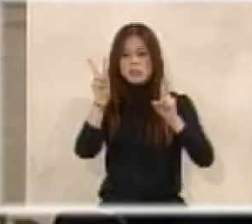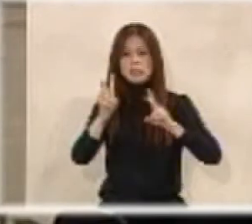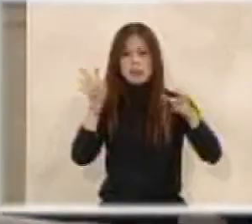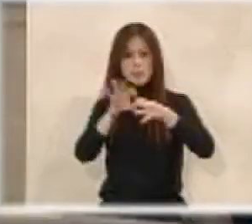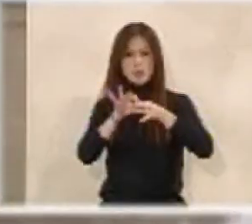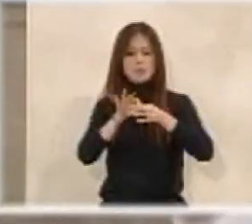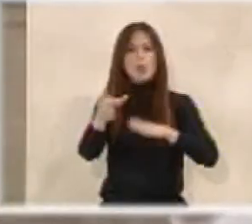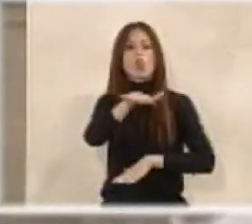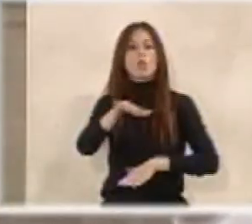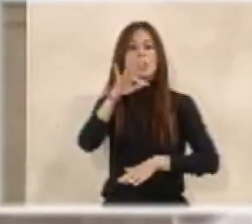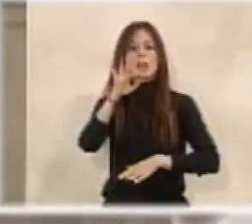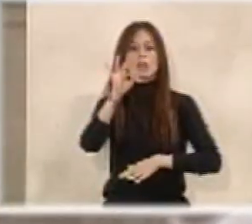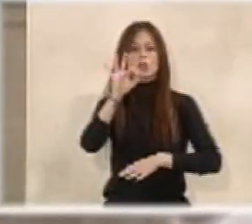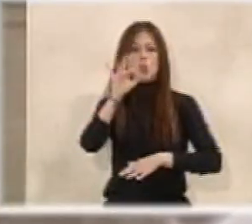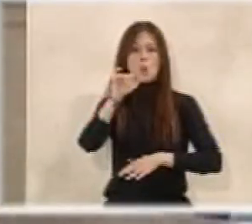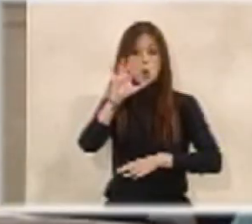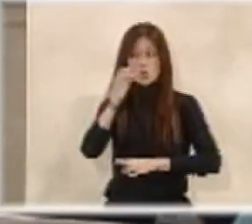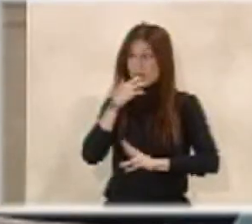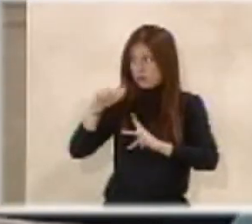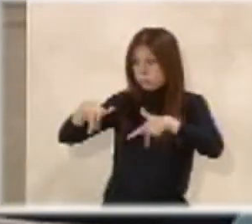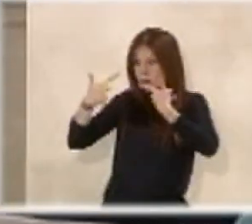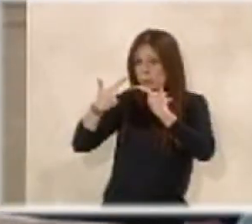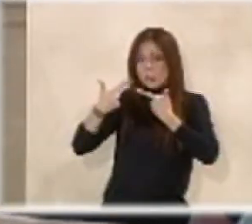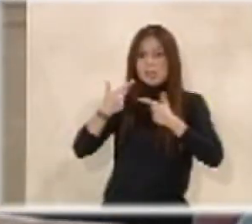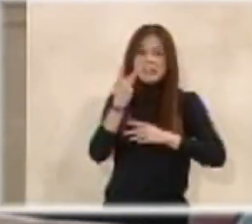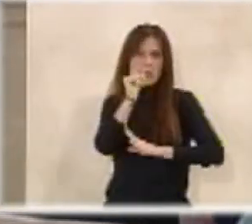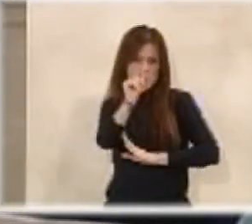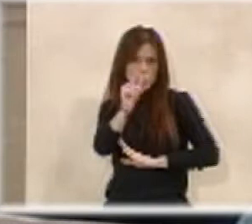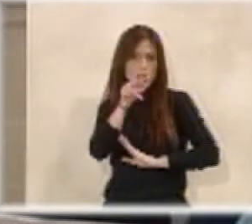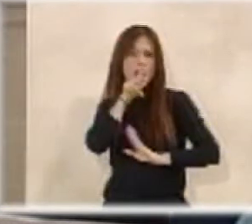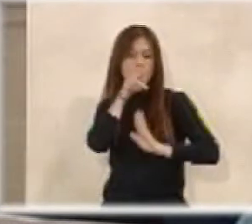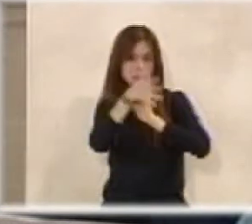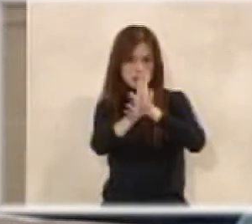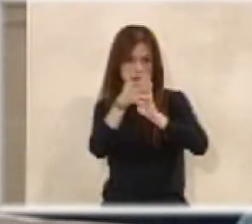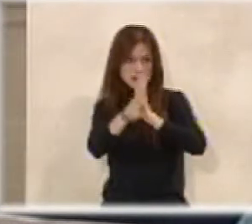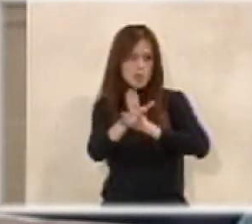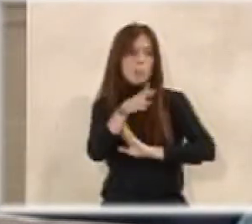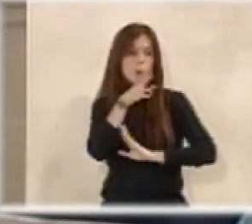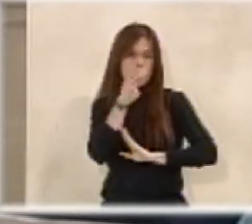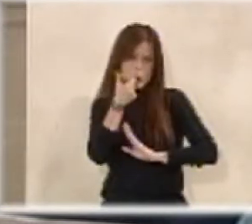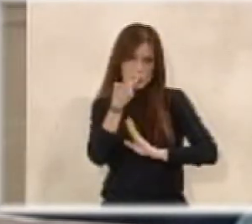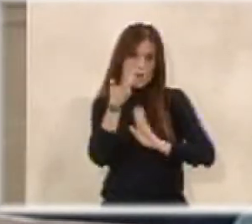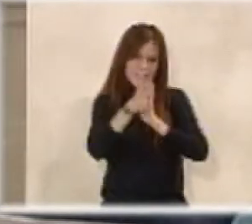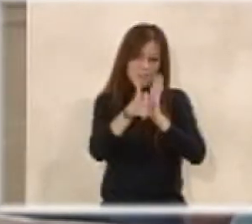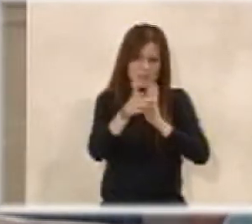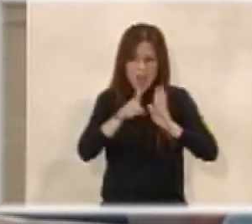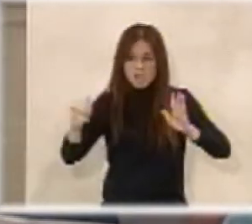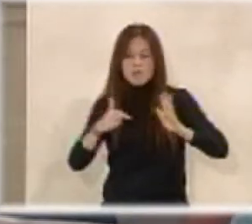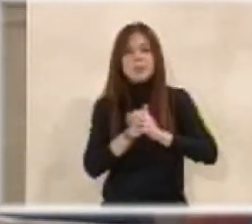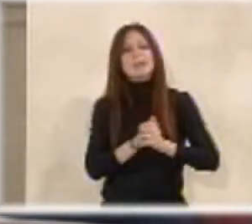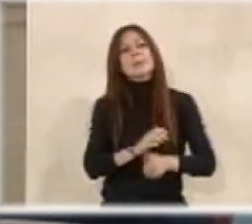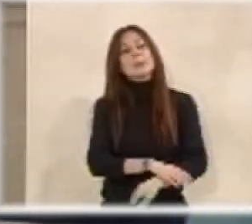del Toyo, yo sí me voy a extender, si me permite, alcalde, un poquito, 3 minutos, 5 minutos, porque es un poquito extenso de explicar, ¿no?